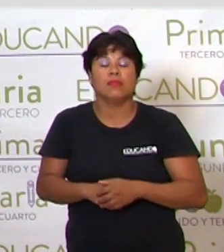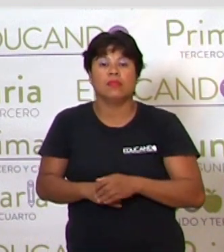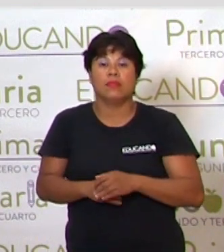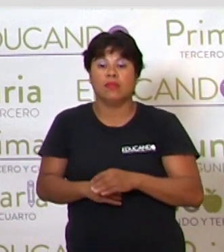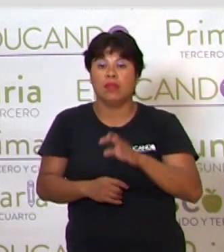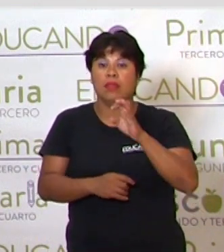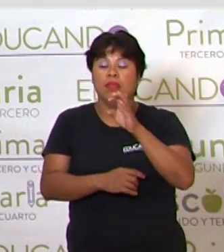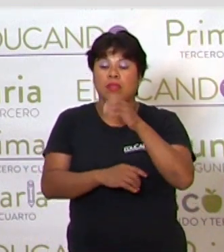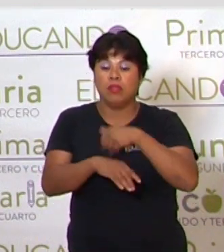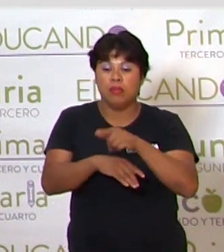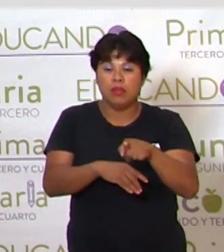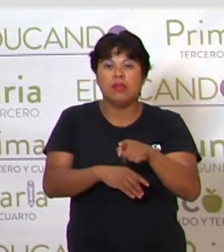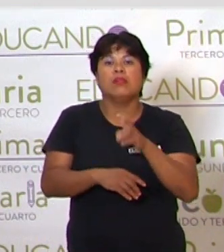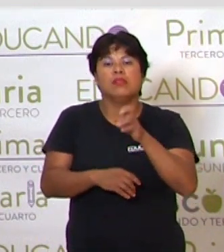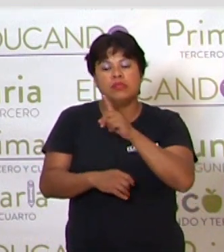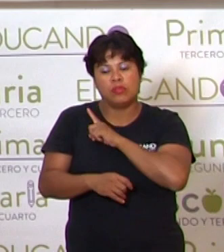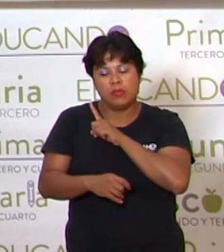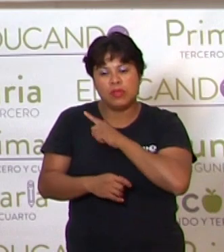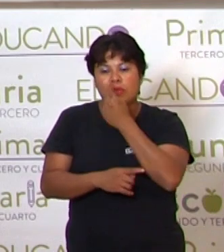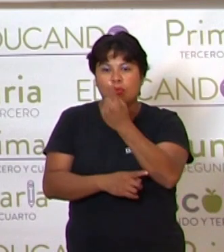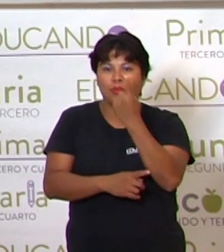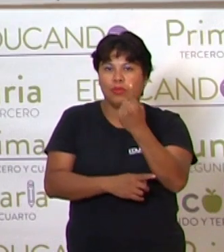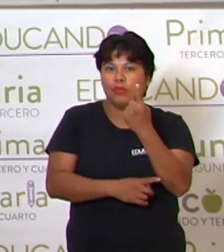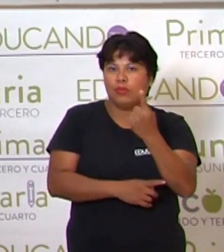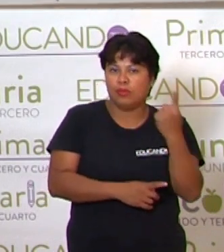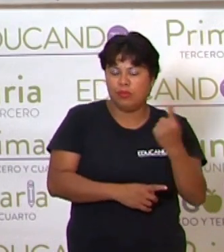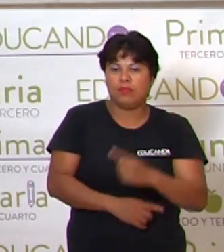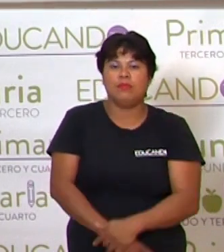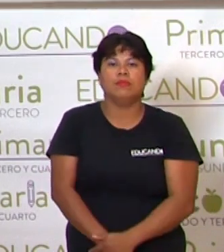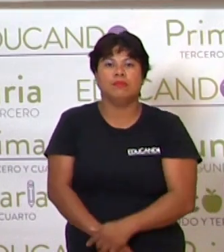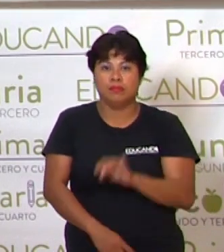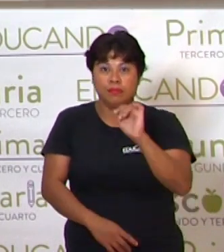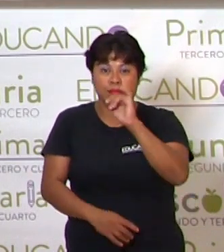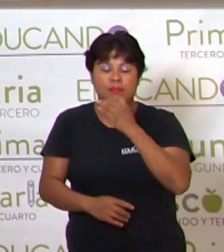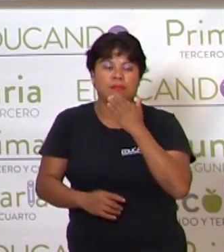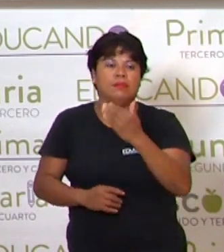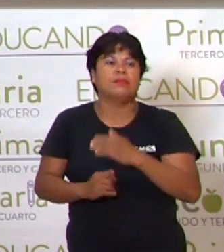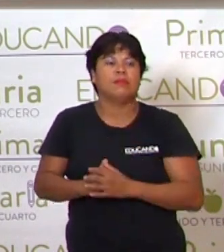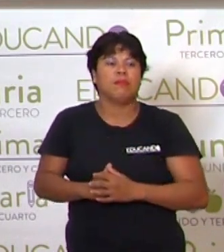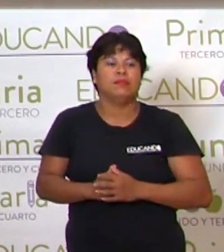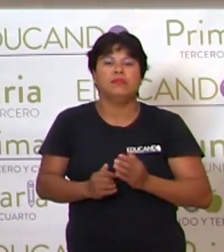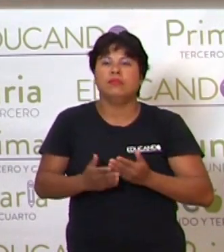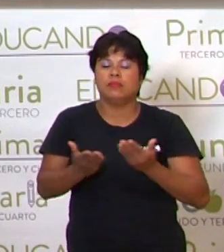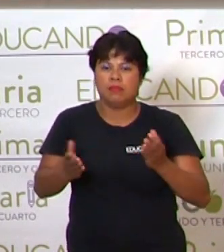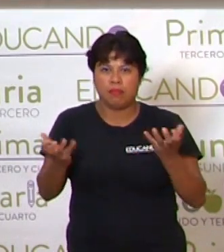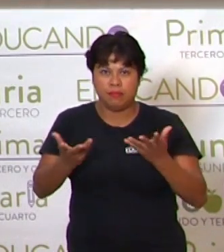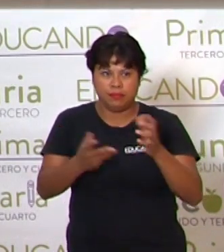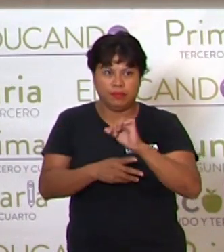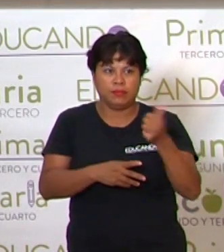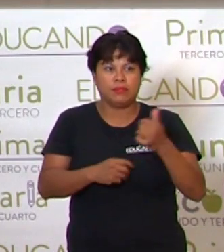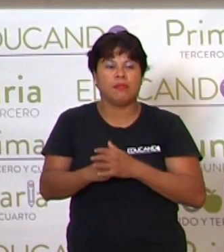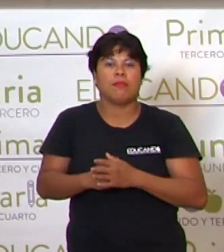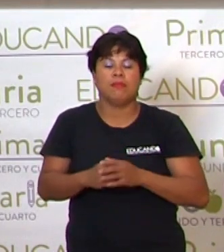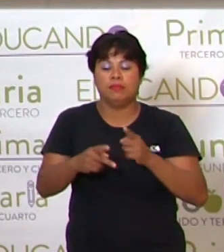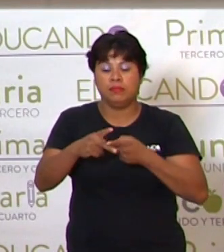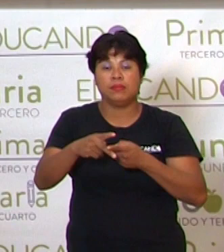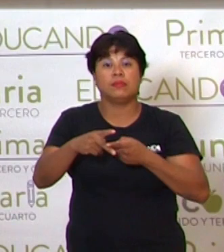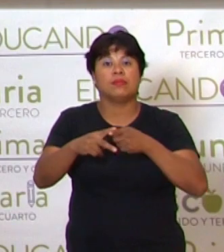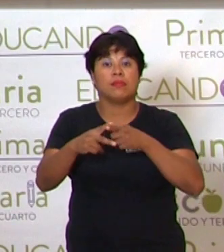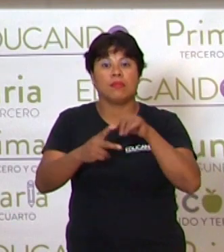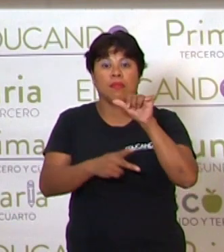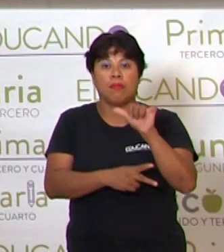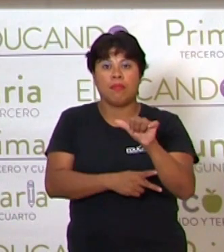número entero, ya los demás se van contando de uno en uno. ¿Sí? Muy bien. Vamos a hacer el otro. Ángulo